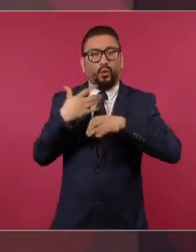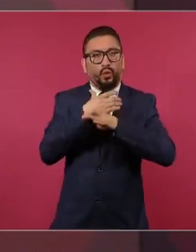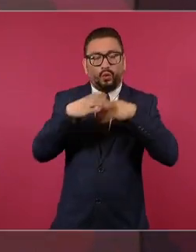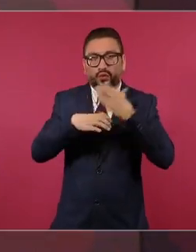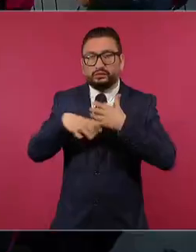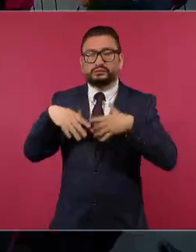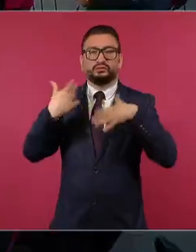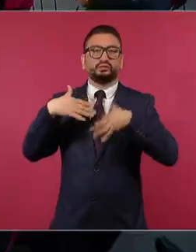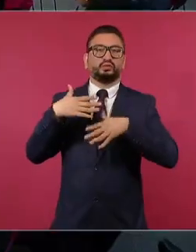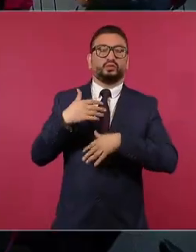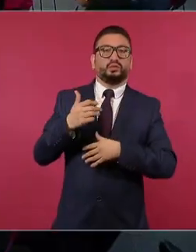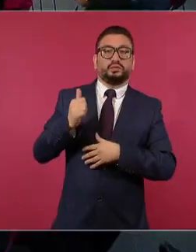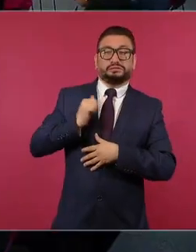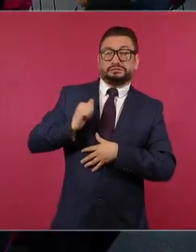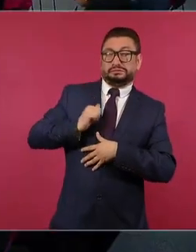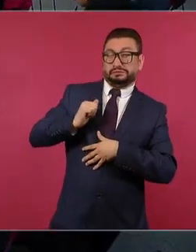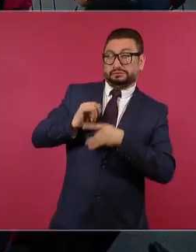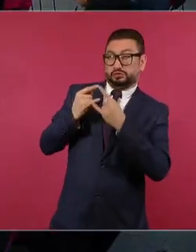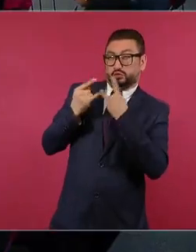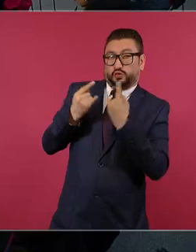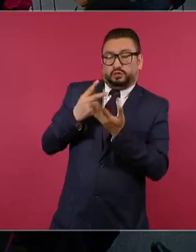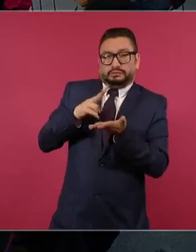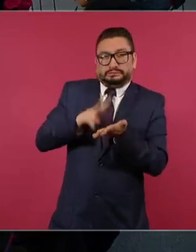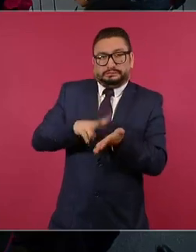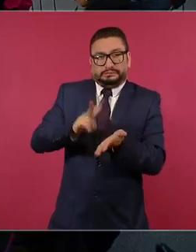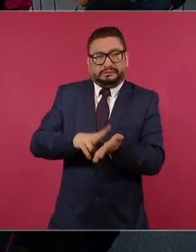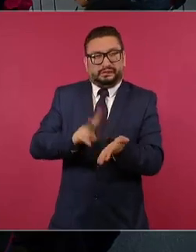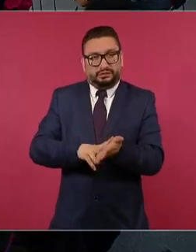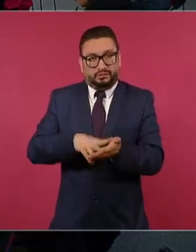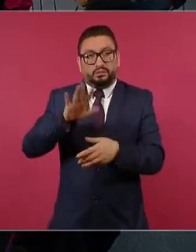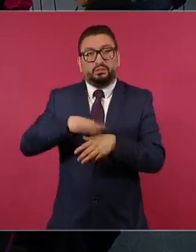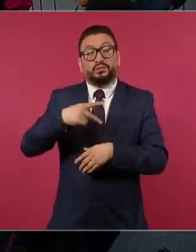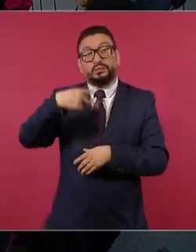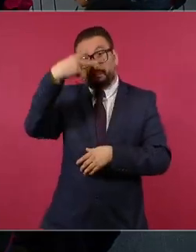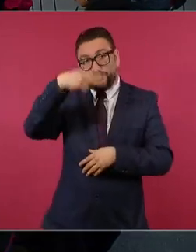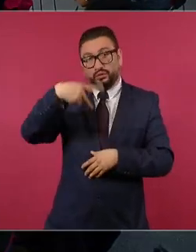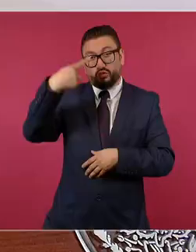algo que es valiosísimo, porque el humanismo mexicano,